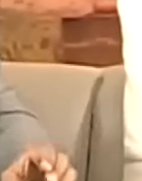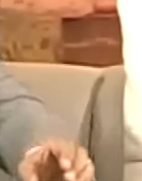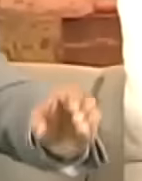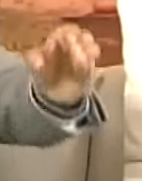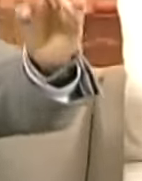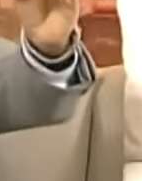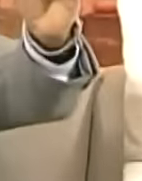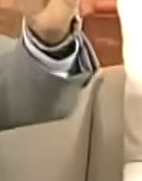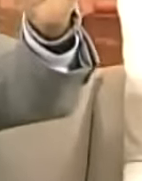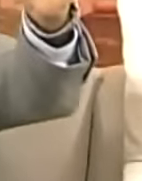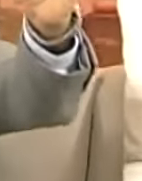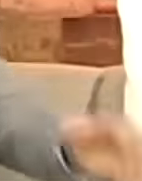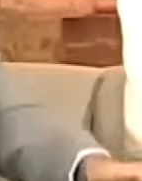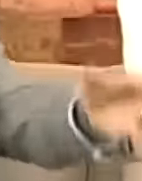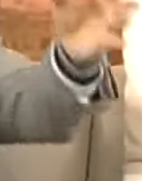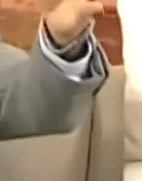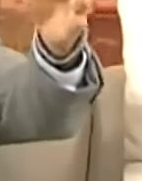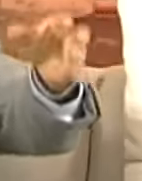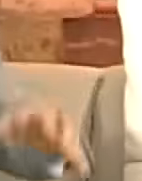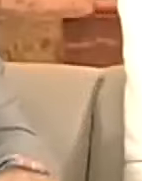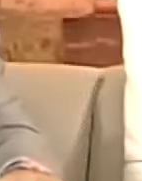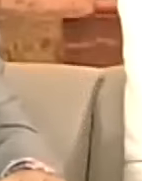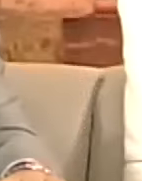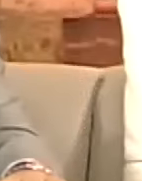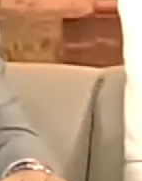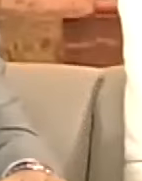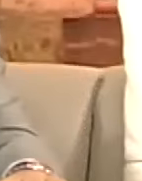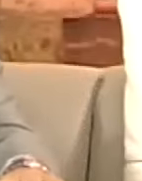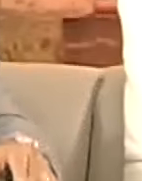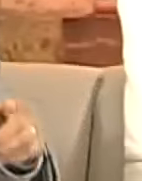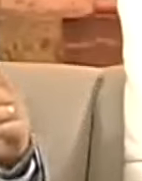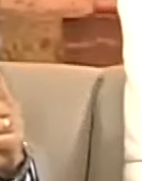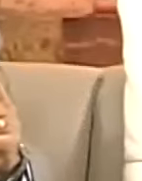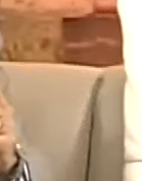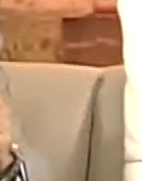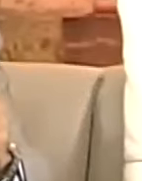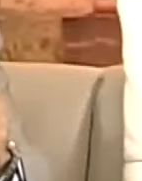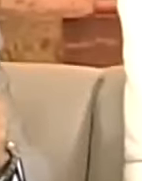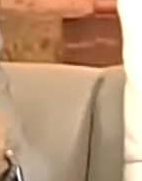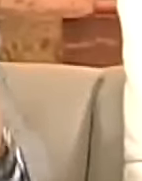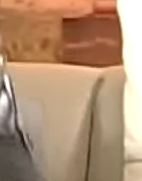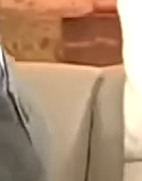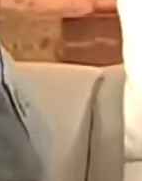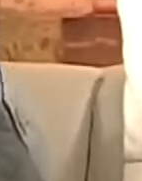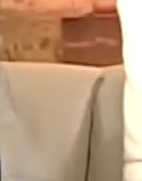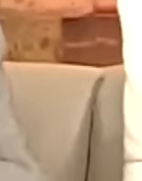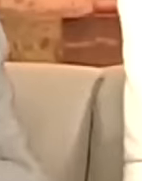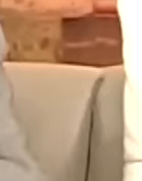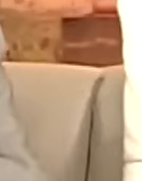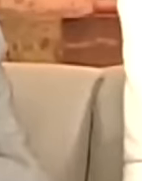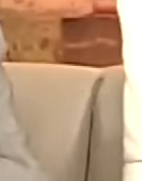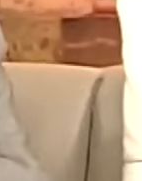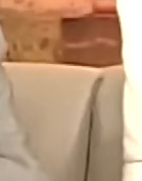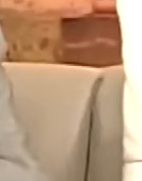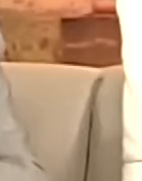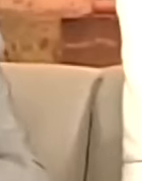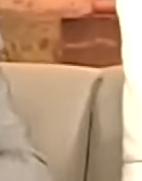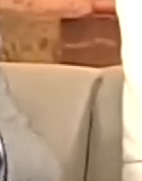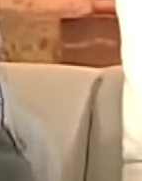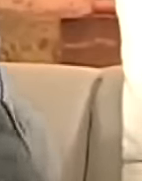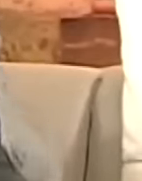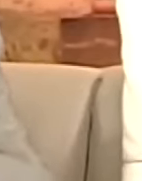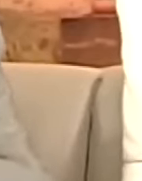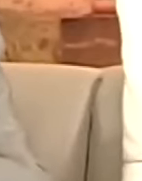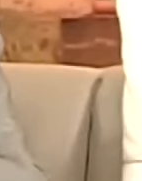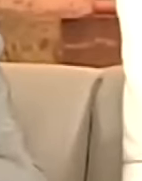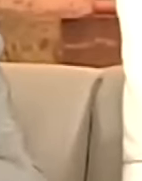y después nos llevó a la gran victoria presidencial del 2006. Quiere decir que acuerdos de estos, en